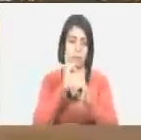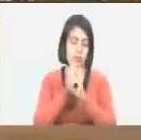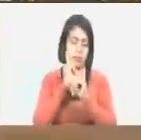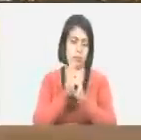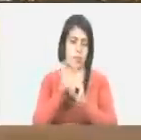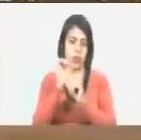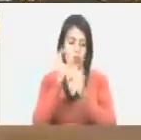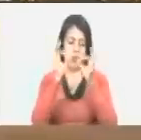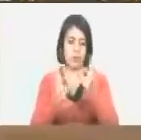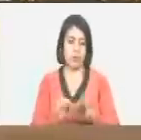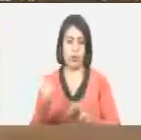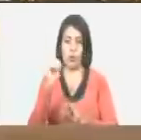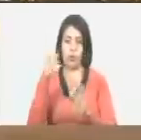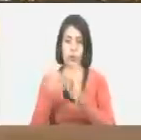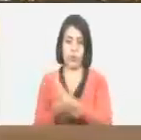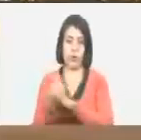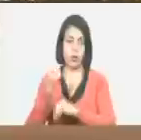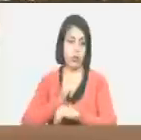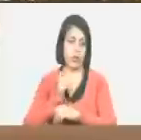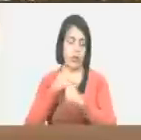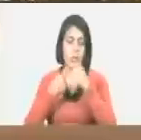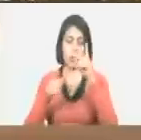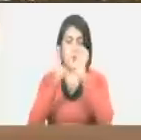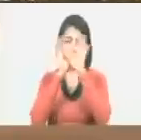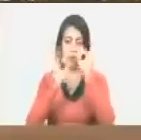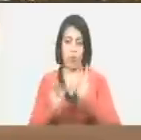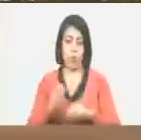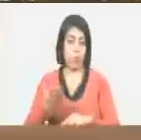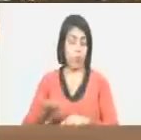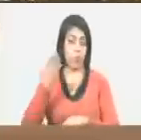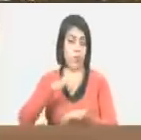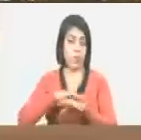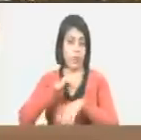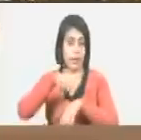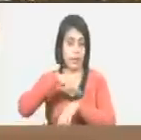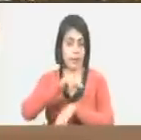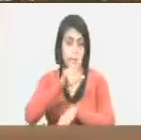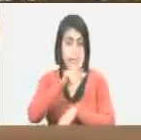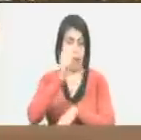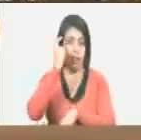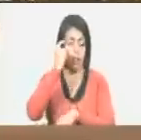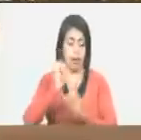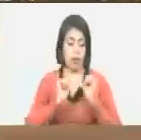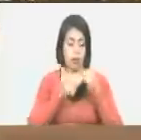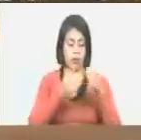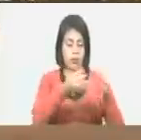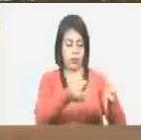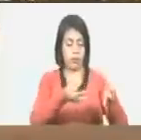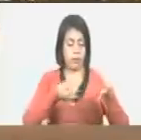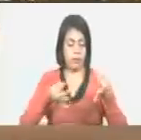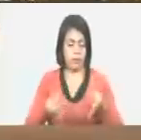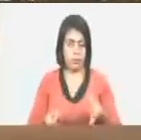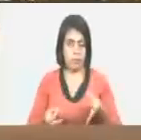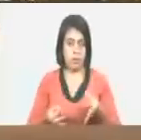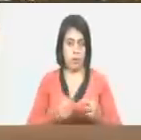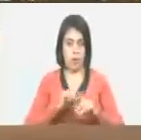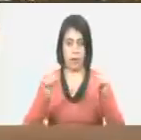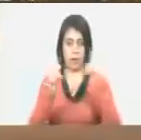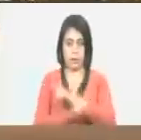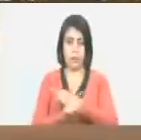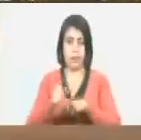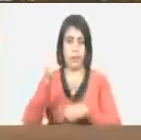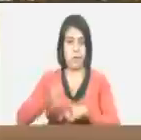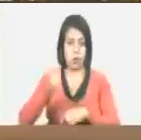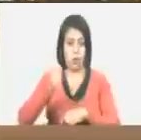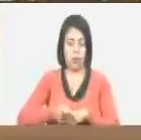web oficial o a través de cualquier otro medio idóneo. Transcurrido 3 días desde el vencimiento del término del emplazamiento, el juez